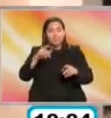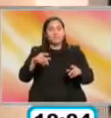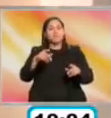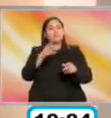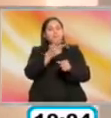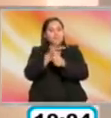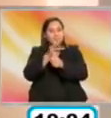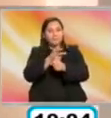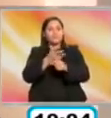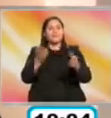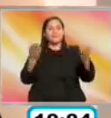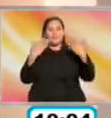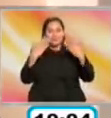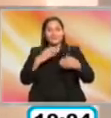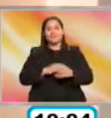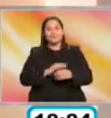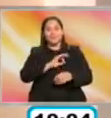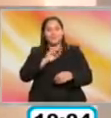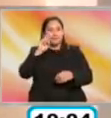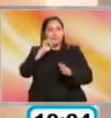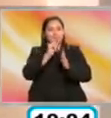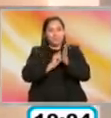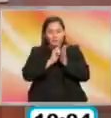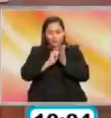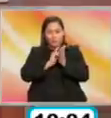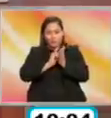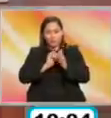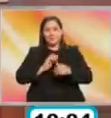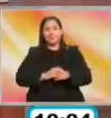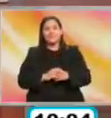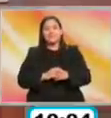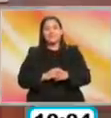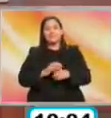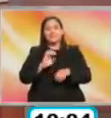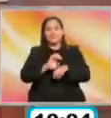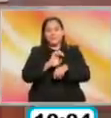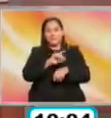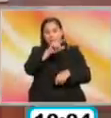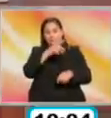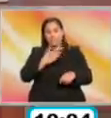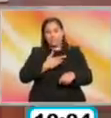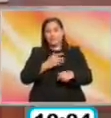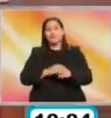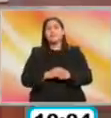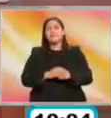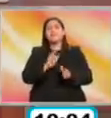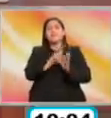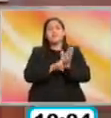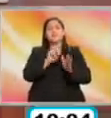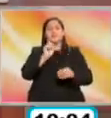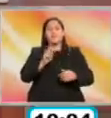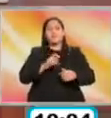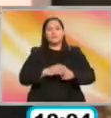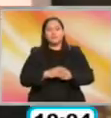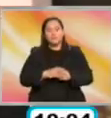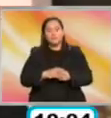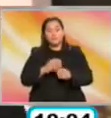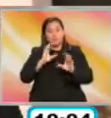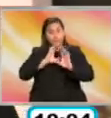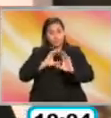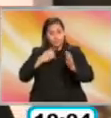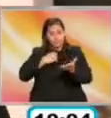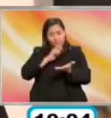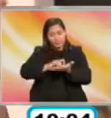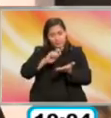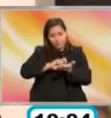muy fresco, Fresco, ¿no? sí, lo pueden mirar en YouTube, Ajá. suscribirse ahí a mi canal también. ¿De qué se trata el video? Cuéntame. Bueno, esa canción la